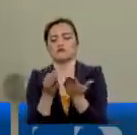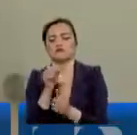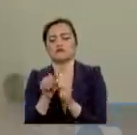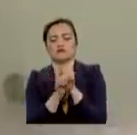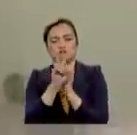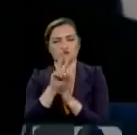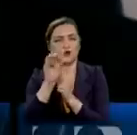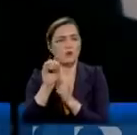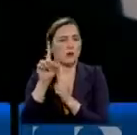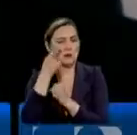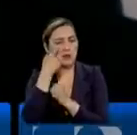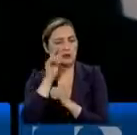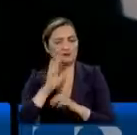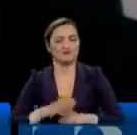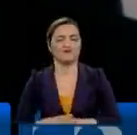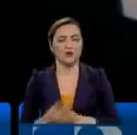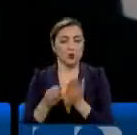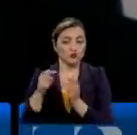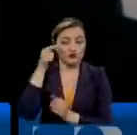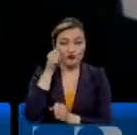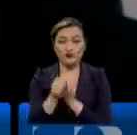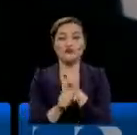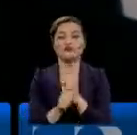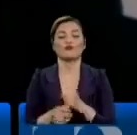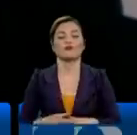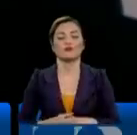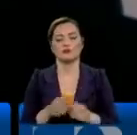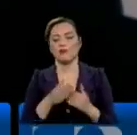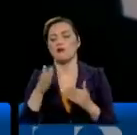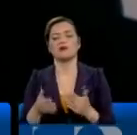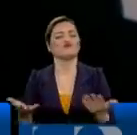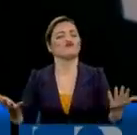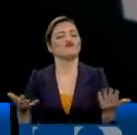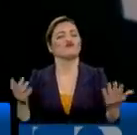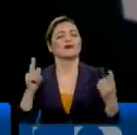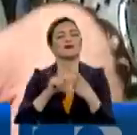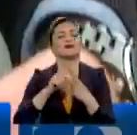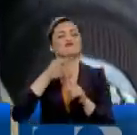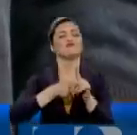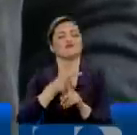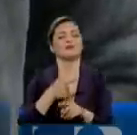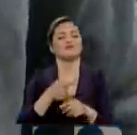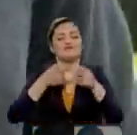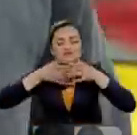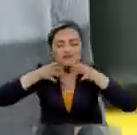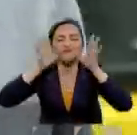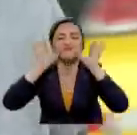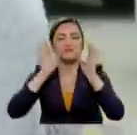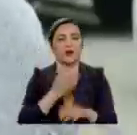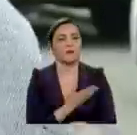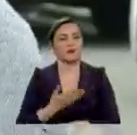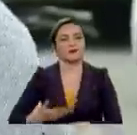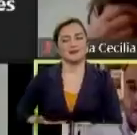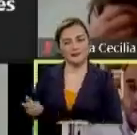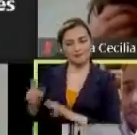año 2021. El presupuesto del próximo año tenemos un plazo de aprobación hasta diciembre. Para el presidente de la Comisión, Eduardo